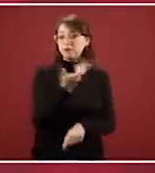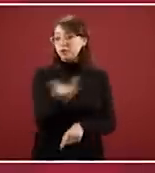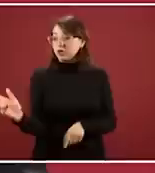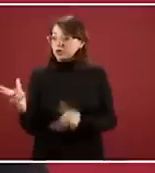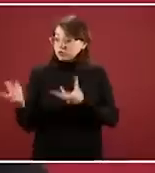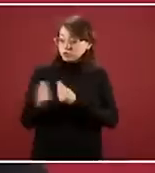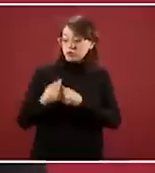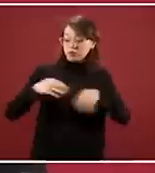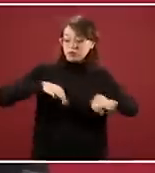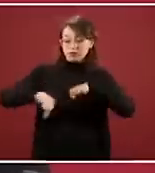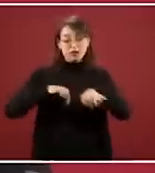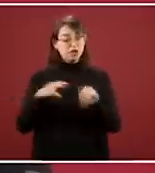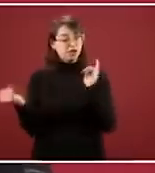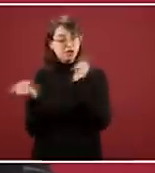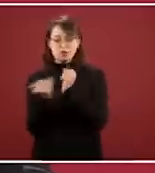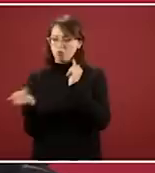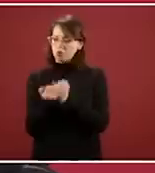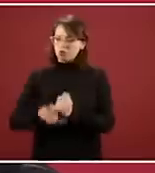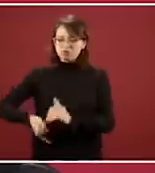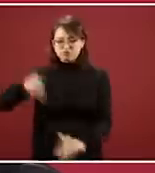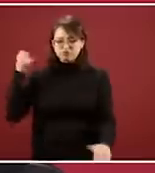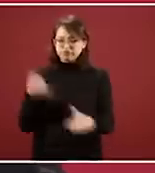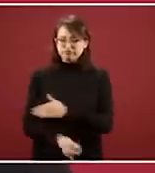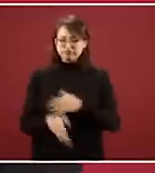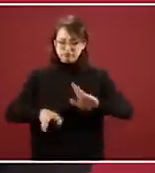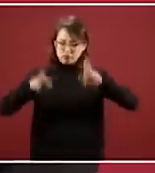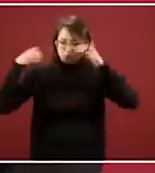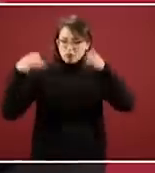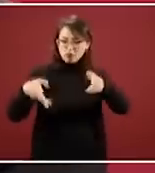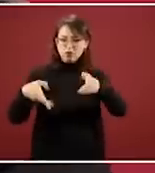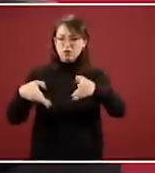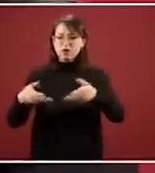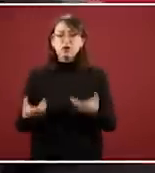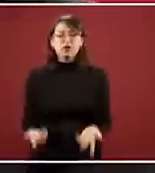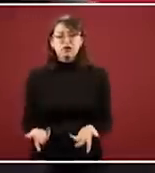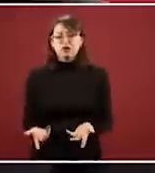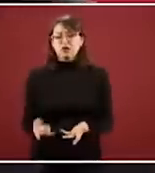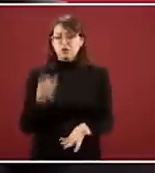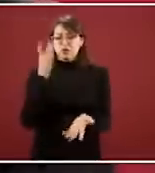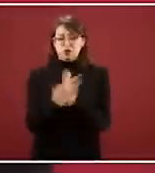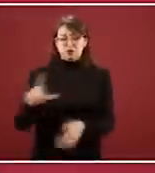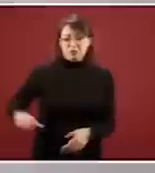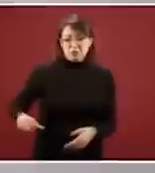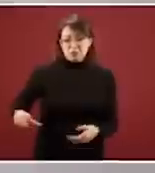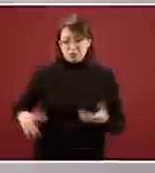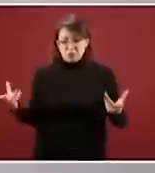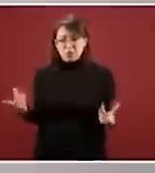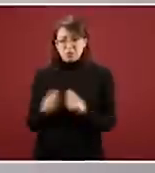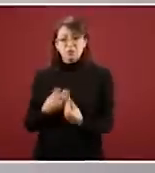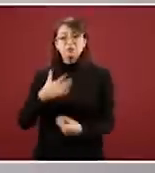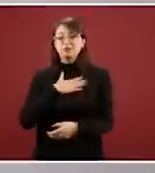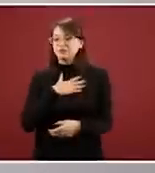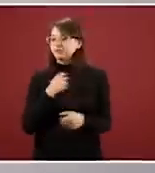se apliquen a fondo, y no solo los que me ayudan en el gobierno, para que todos